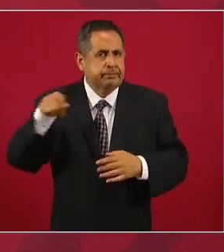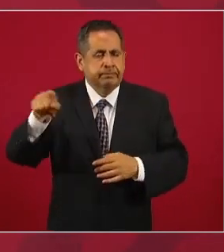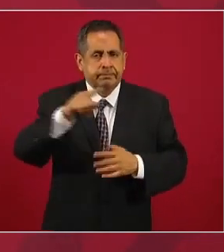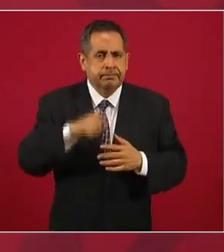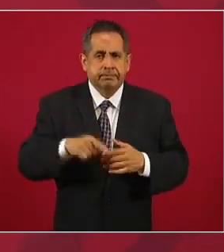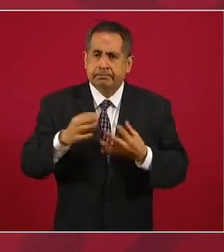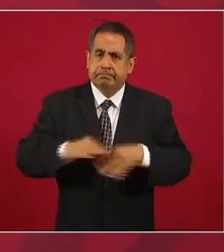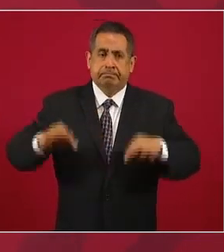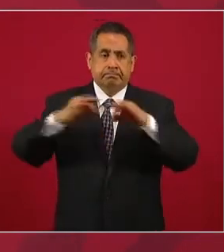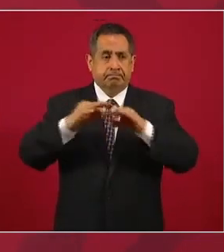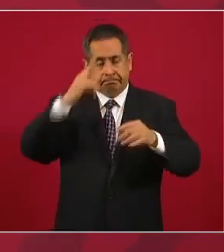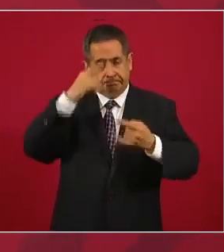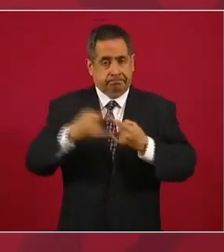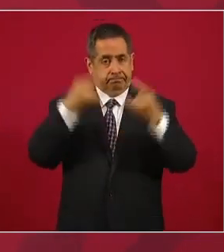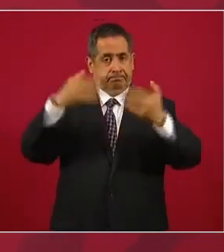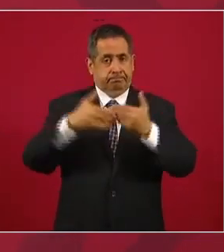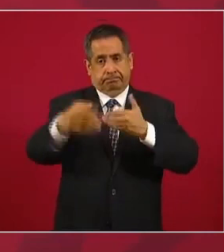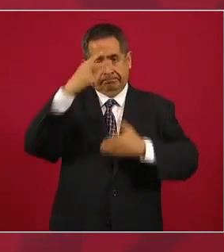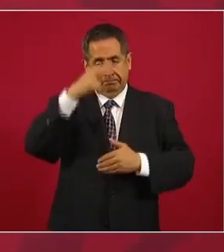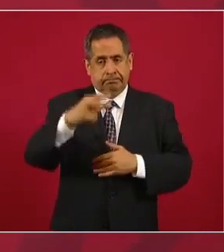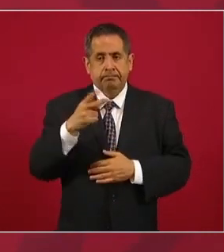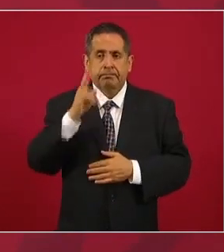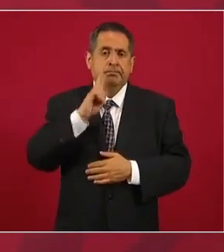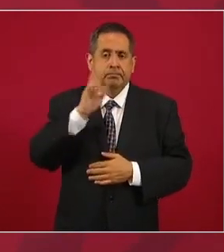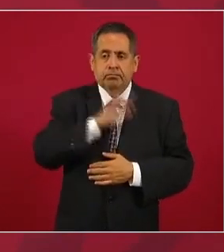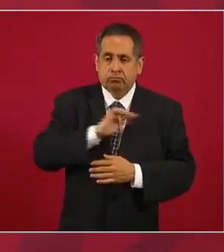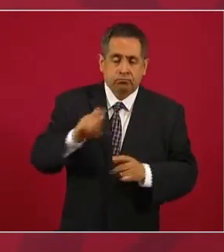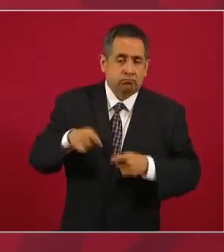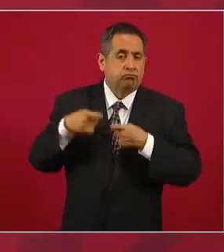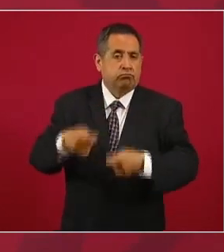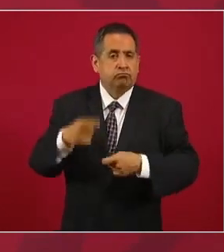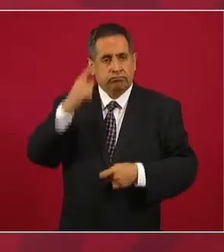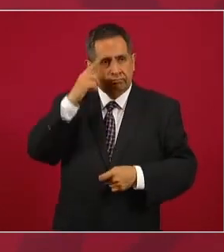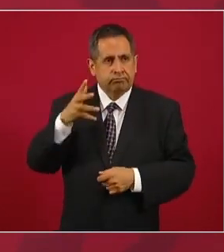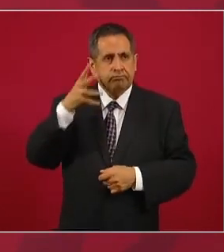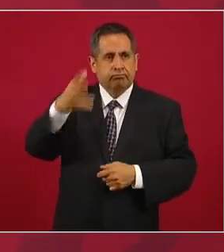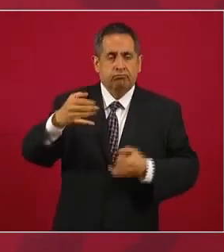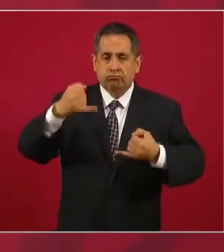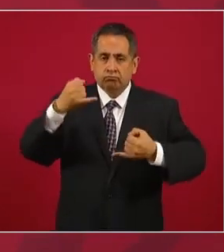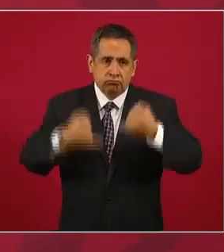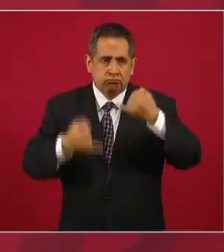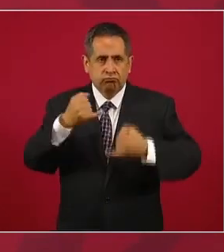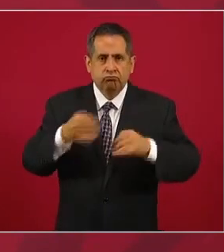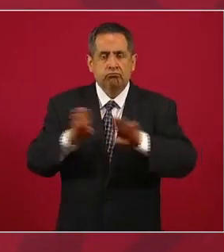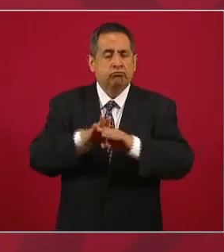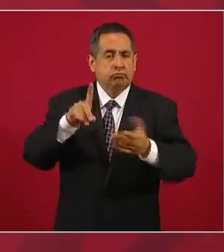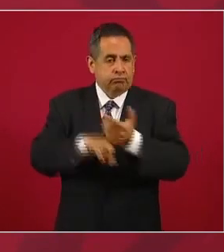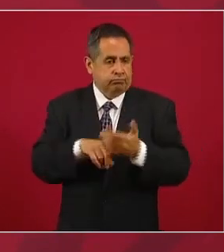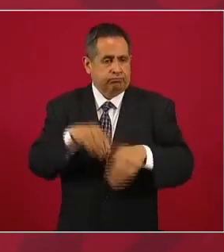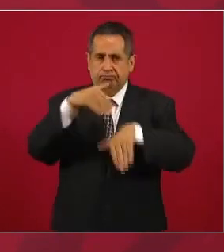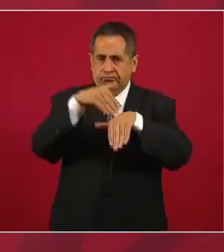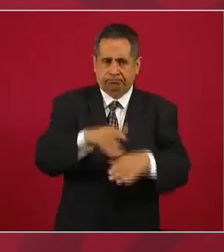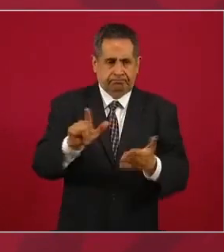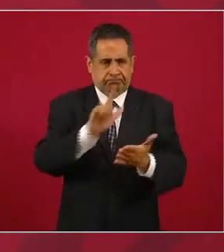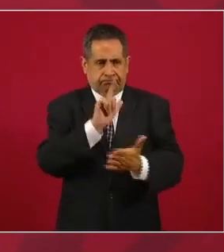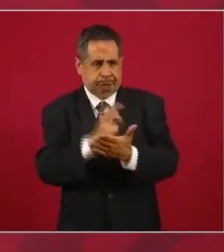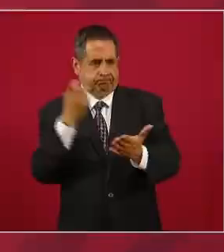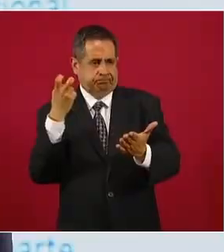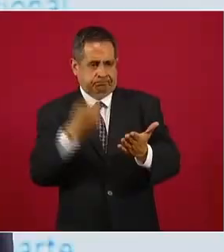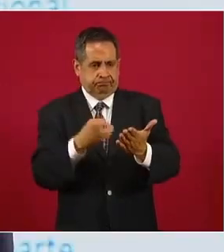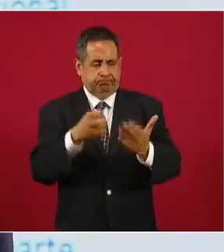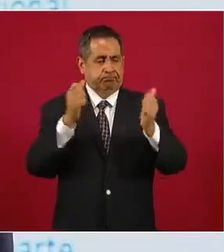trascendencia nacional y posibilitar, en su caso, juicios apegados a derecho